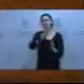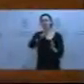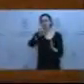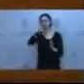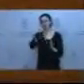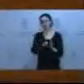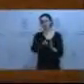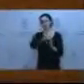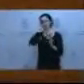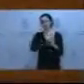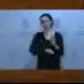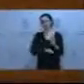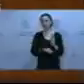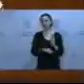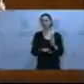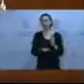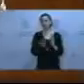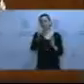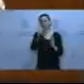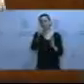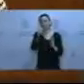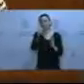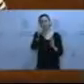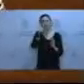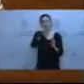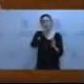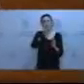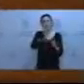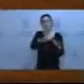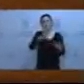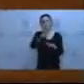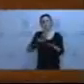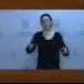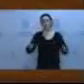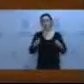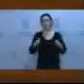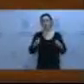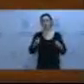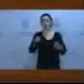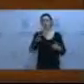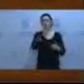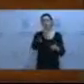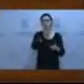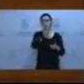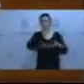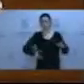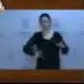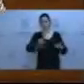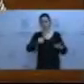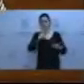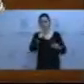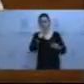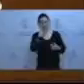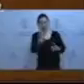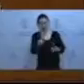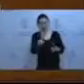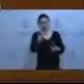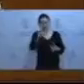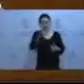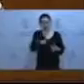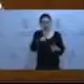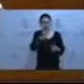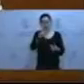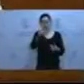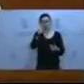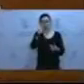,3%, pero fíjese usted, con 3 millones de habitantes, más o menos en Galicia, tierra a la que admiro y que conozco muy bien,